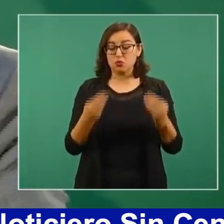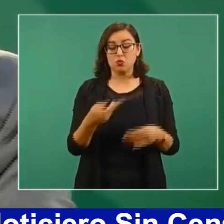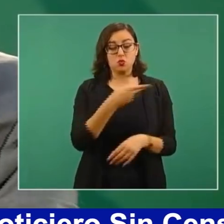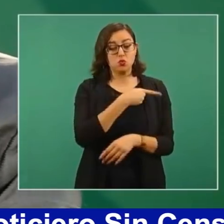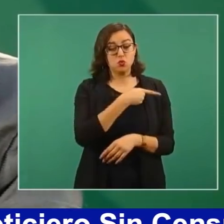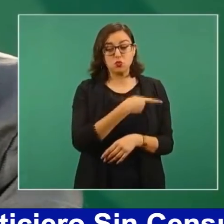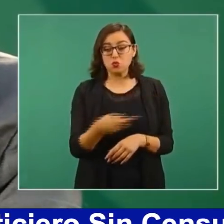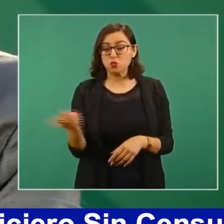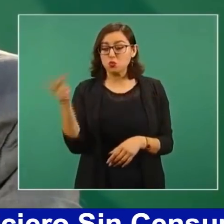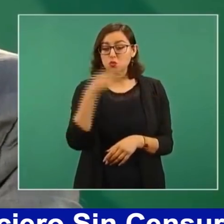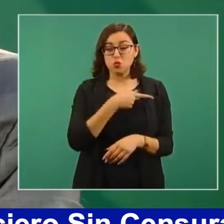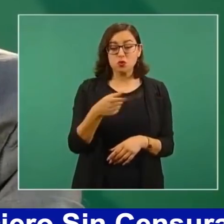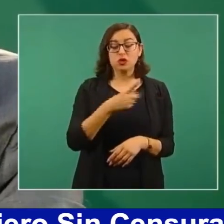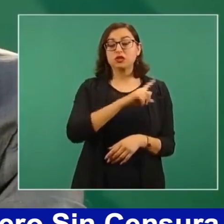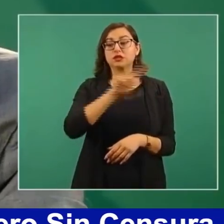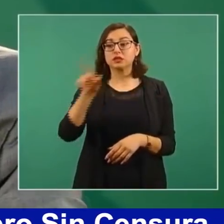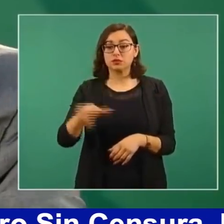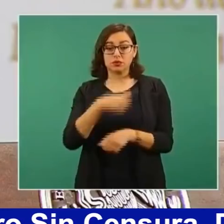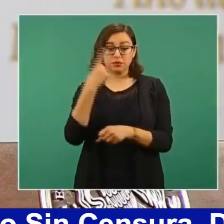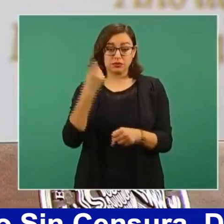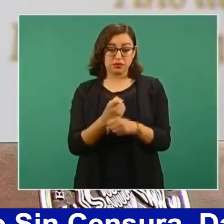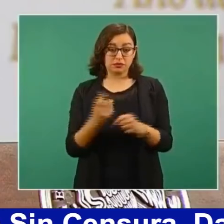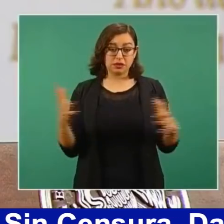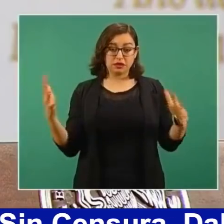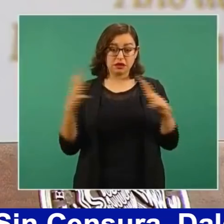y luego con la Primera Guerra Mundial,